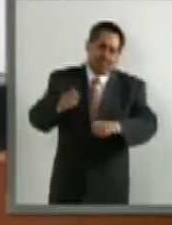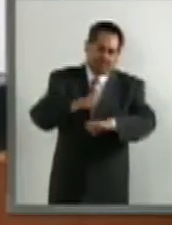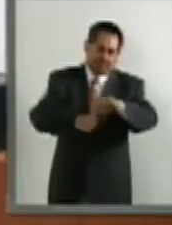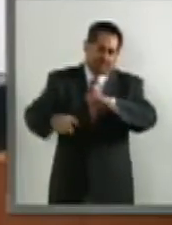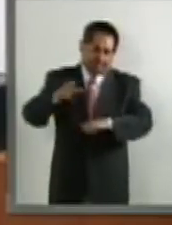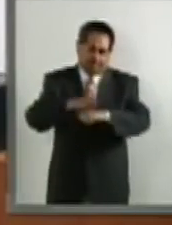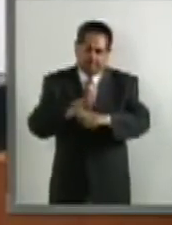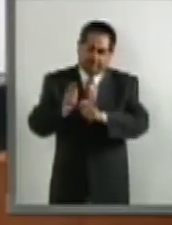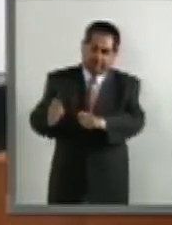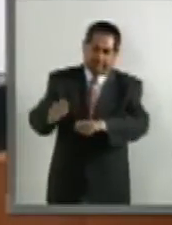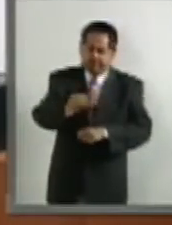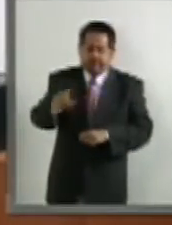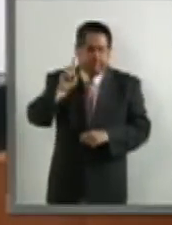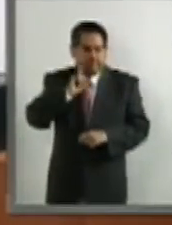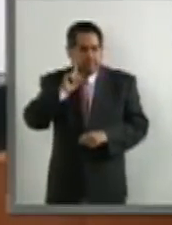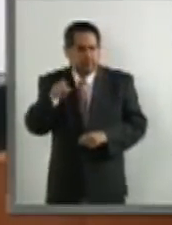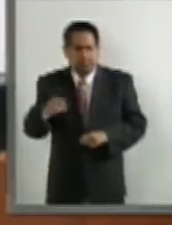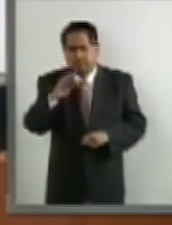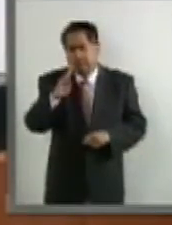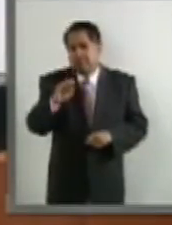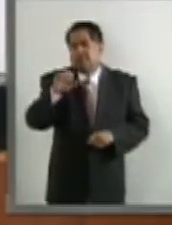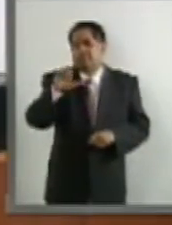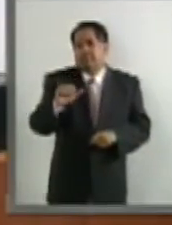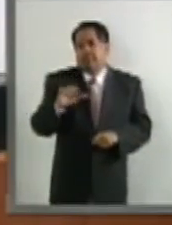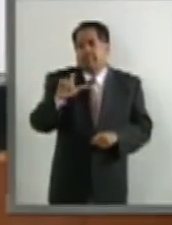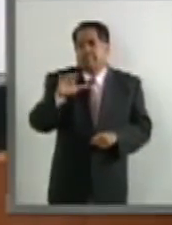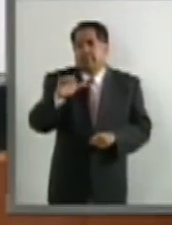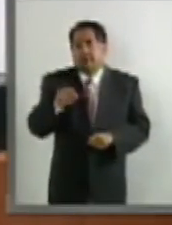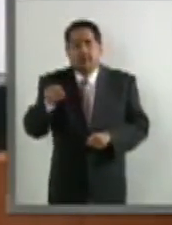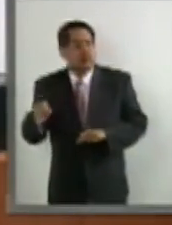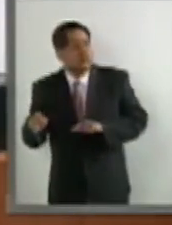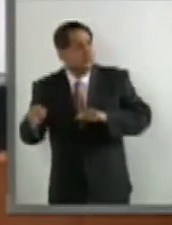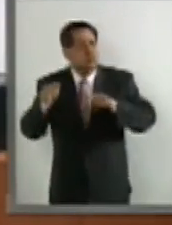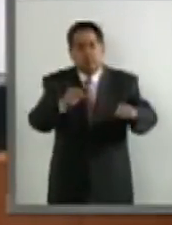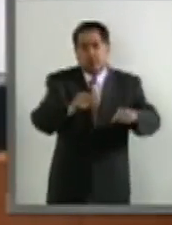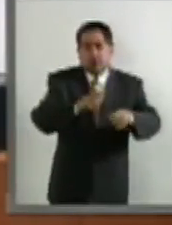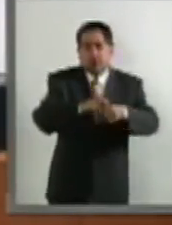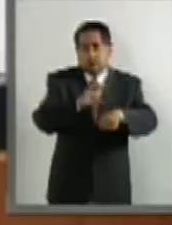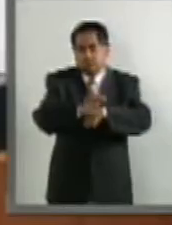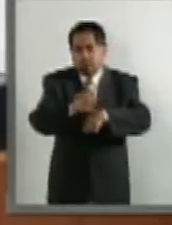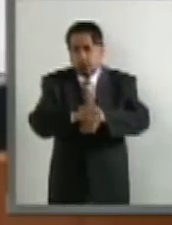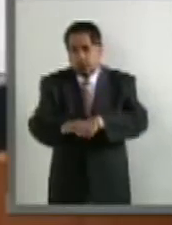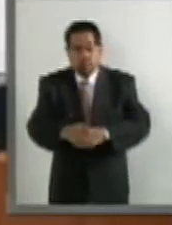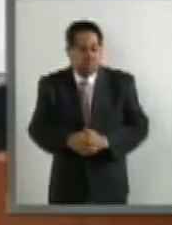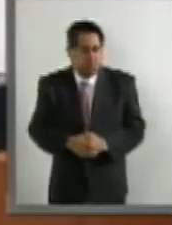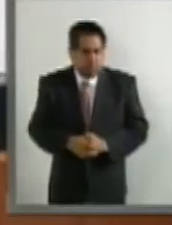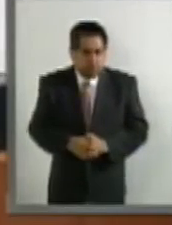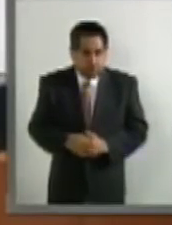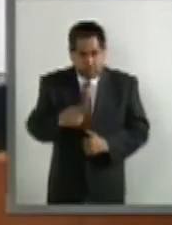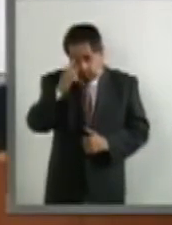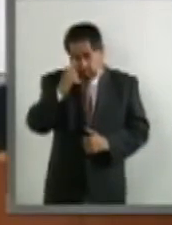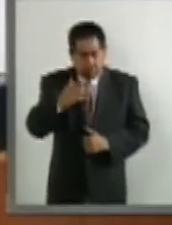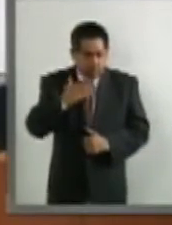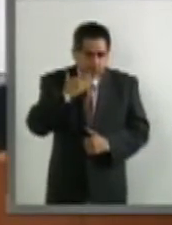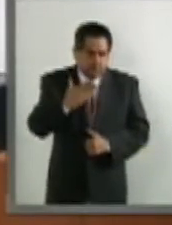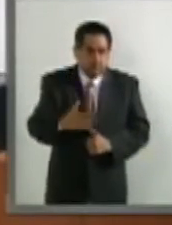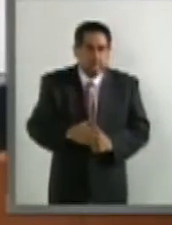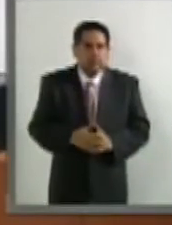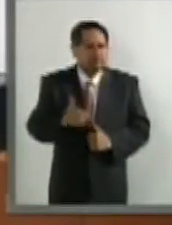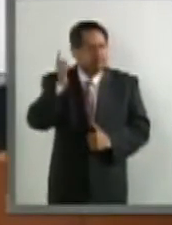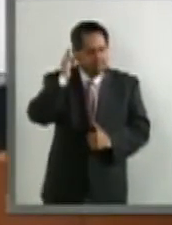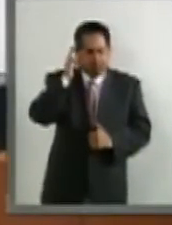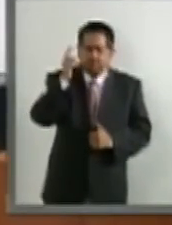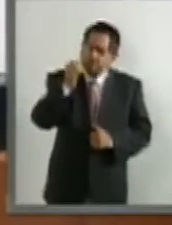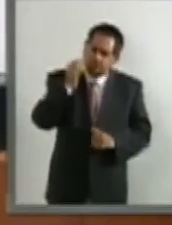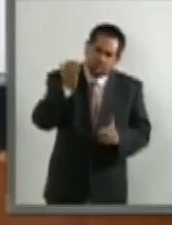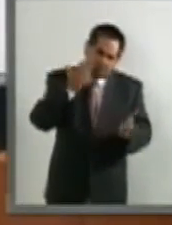la diplomacia mexicana, a Blanca en Colombia. Entonces, parabienes y le deseamos